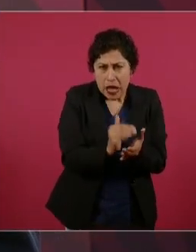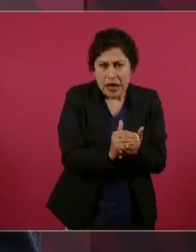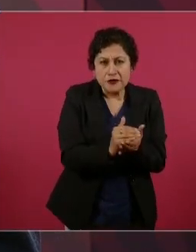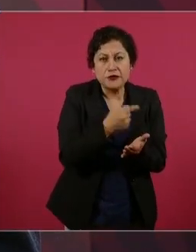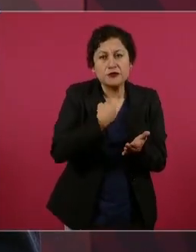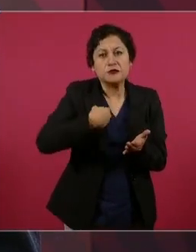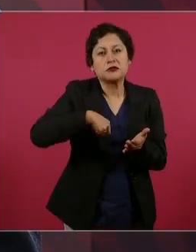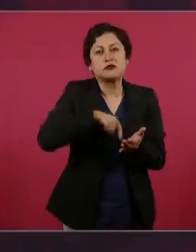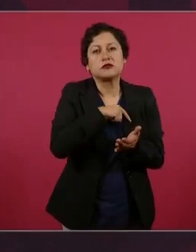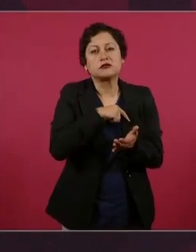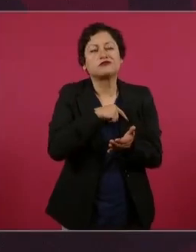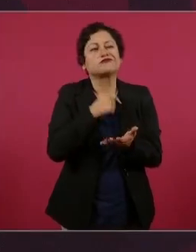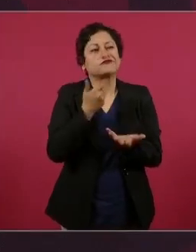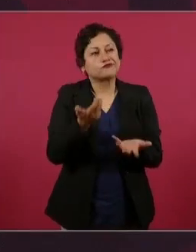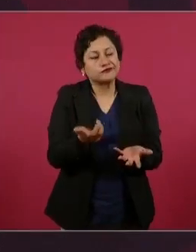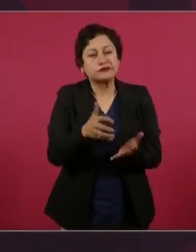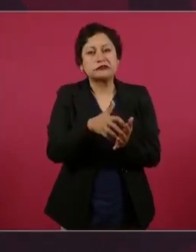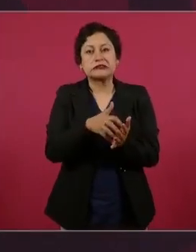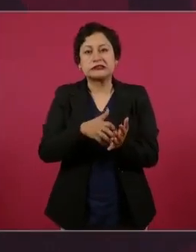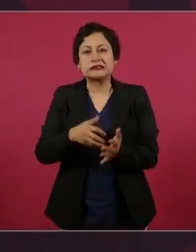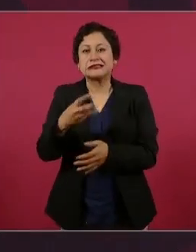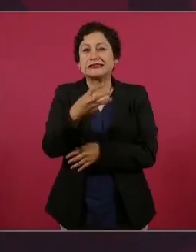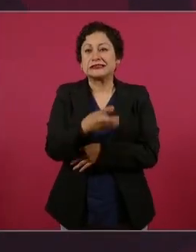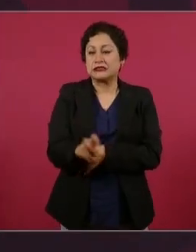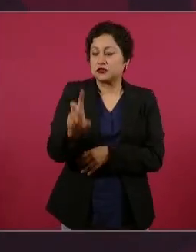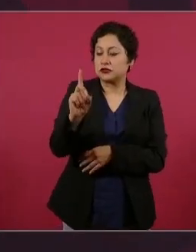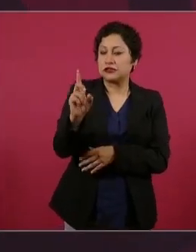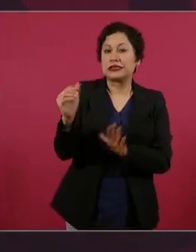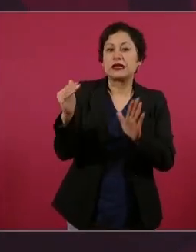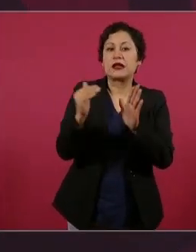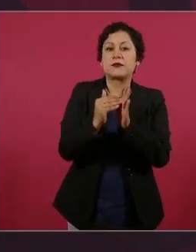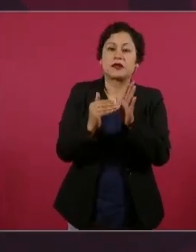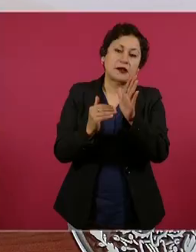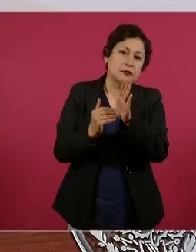como 330 mil millones de pesos.